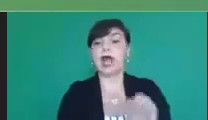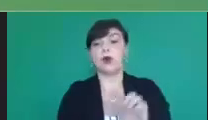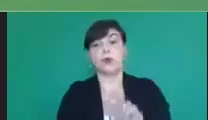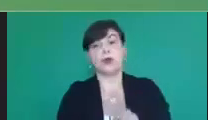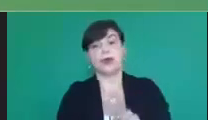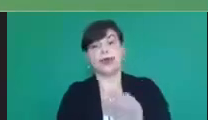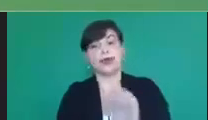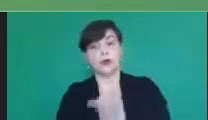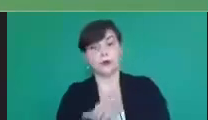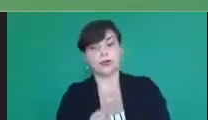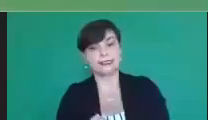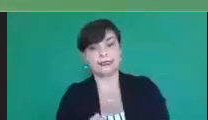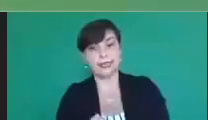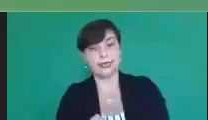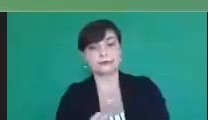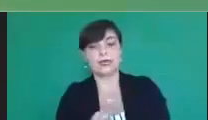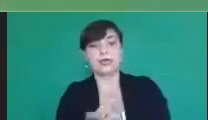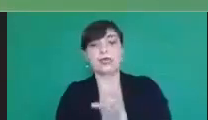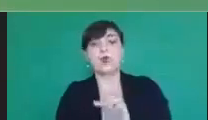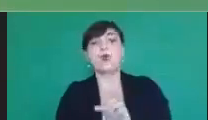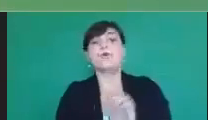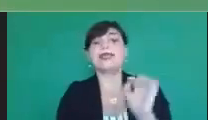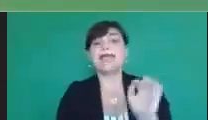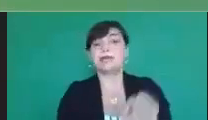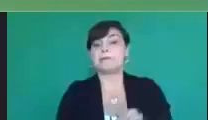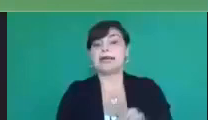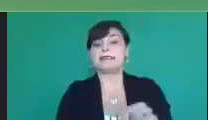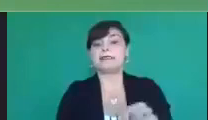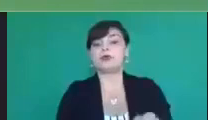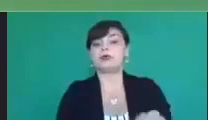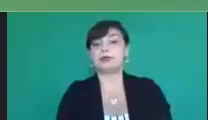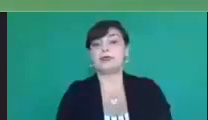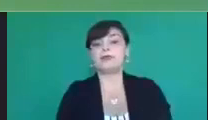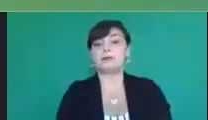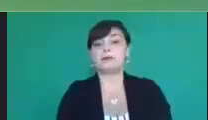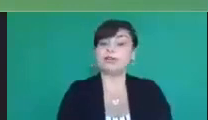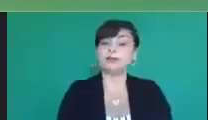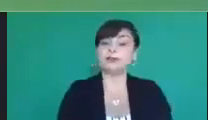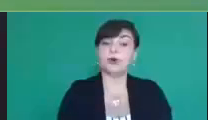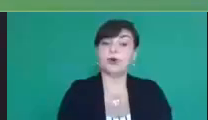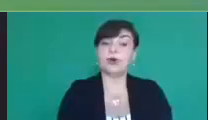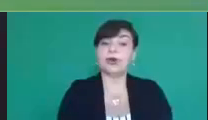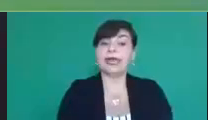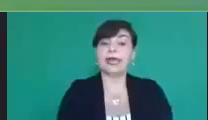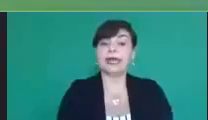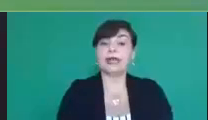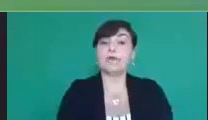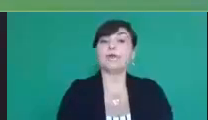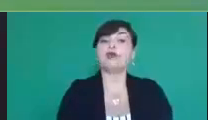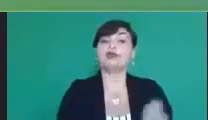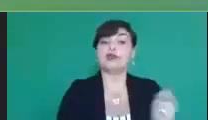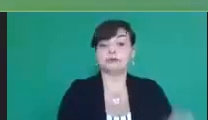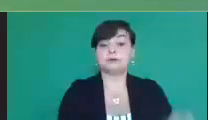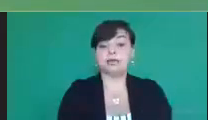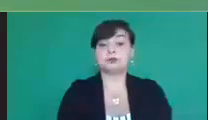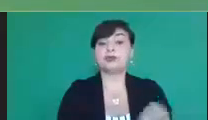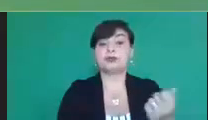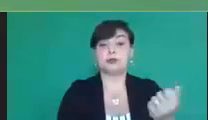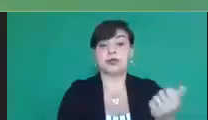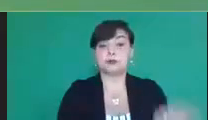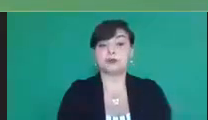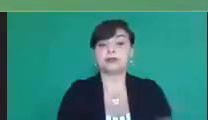como el B como el C, cumplen en más de un 90% el procedimiento de